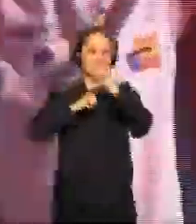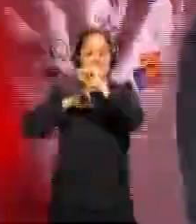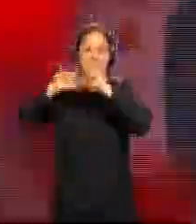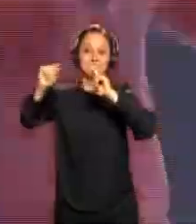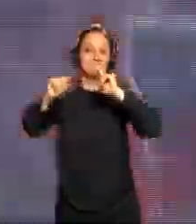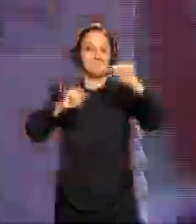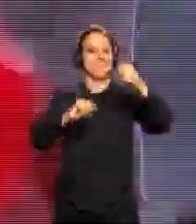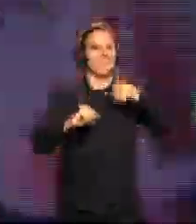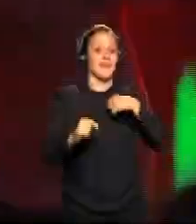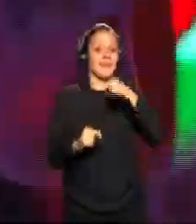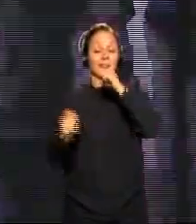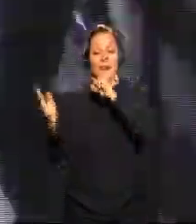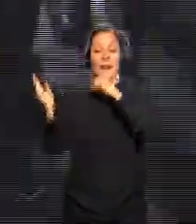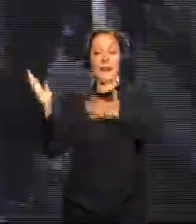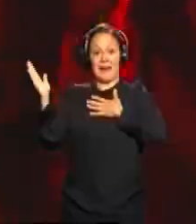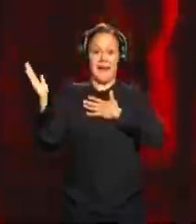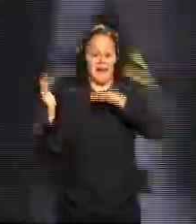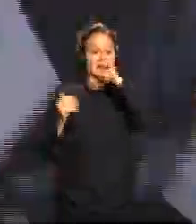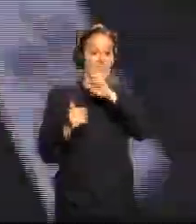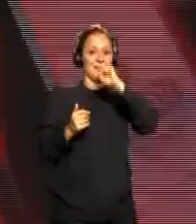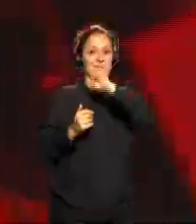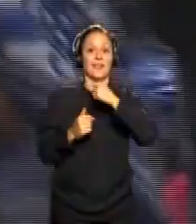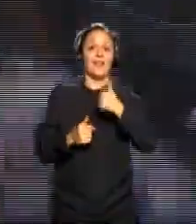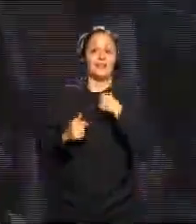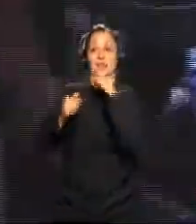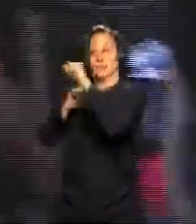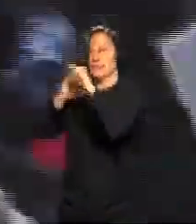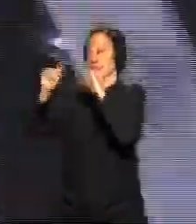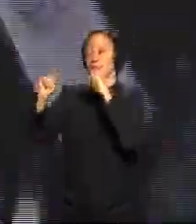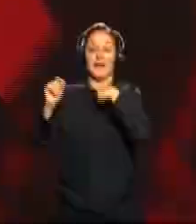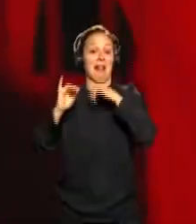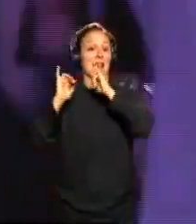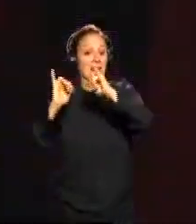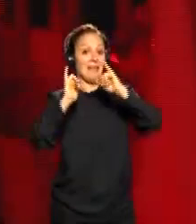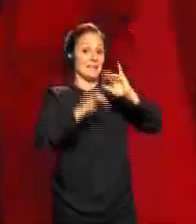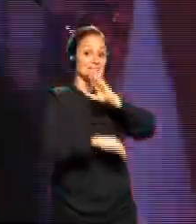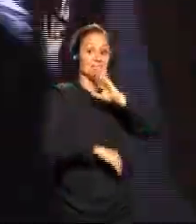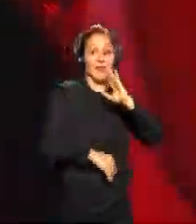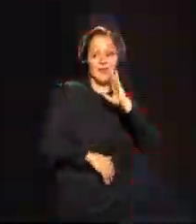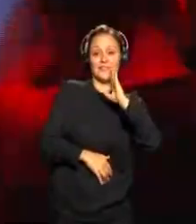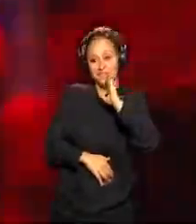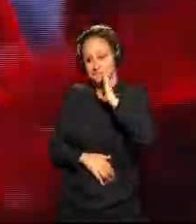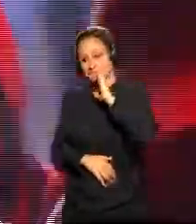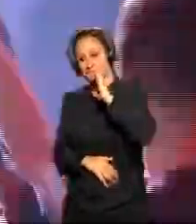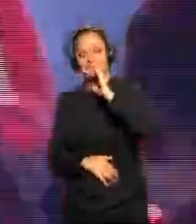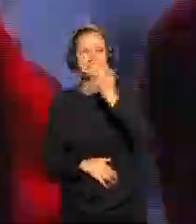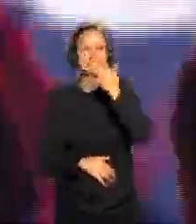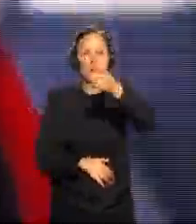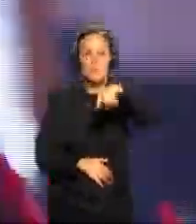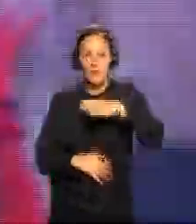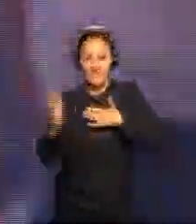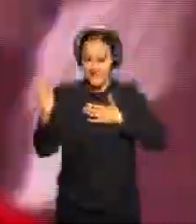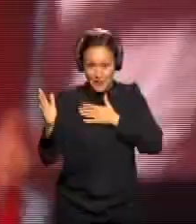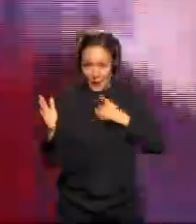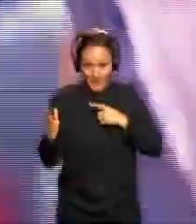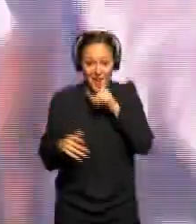voy, y me voy bailando con esta canción. ¡Qué vacilón, mamá! ¡Qué vacilón! Y el que no lo